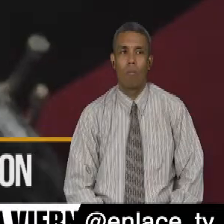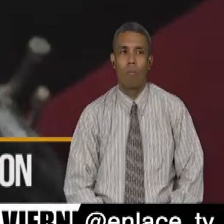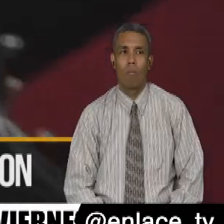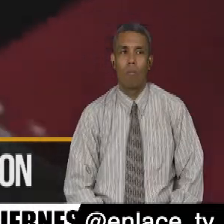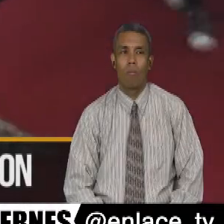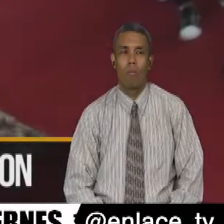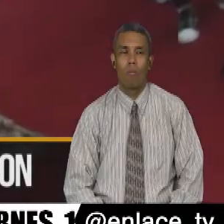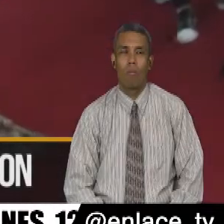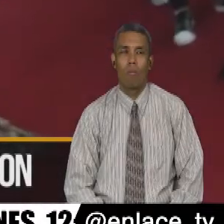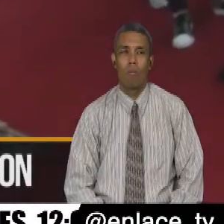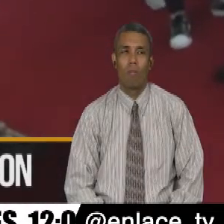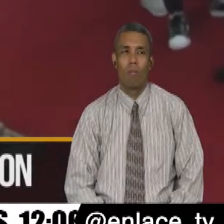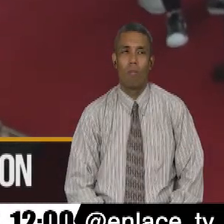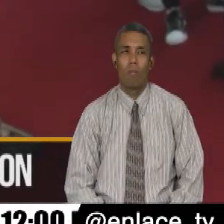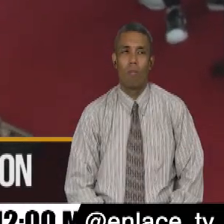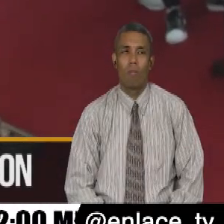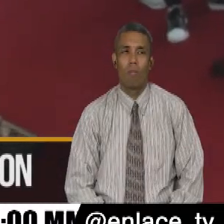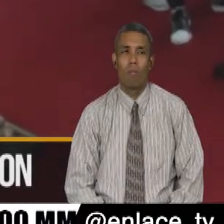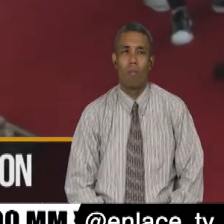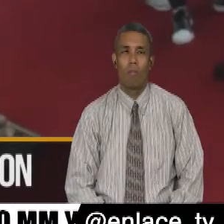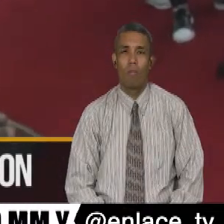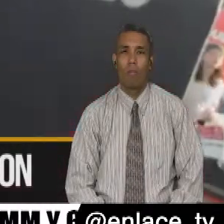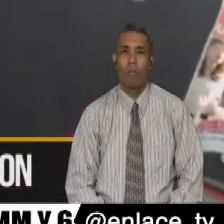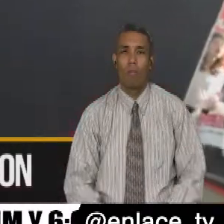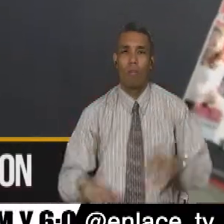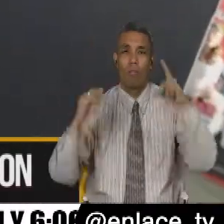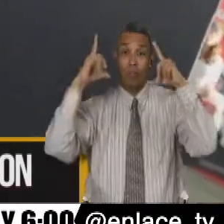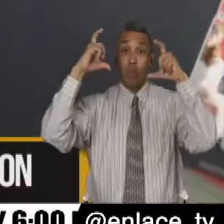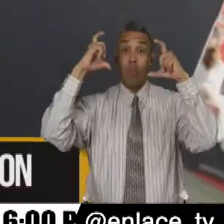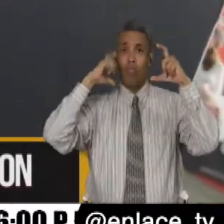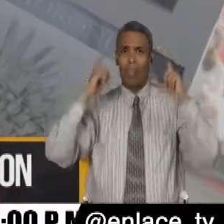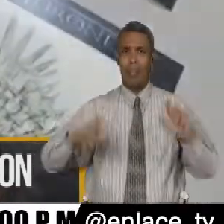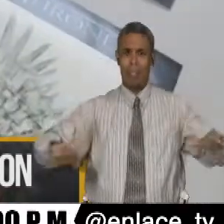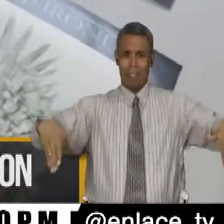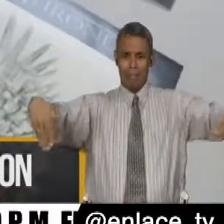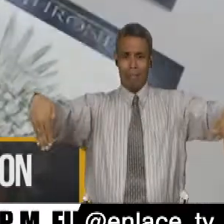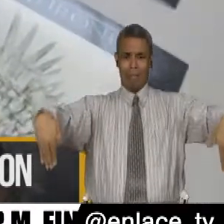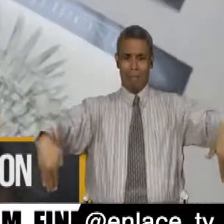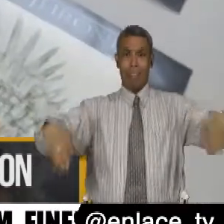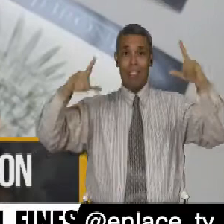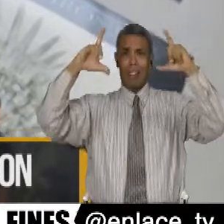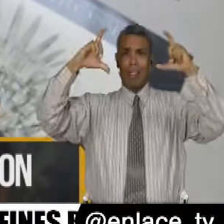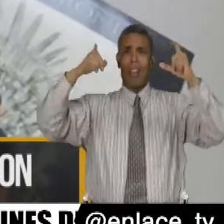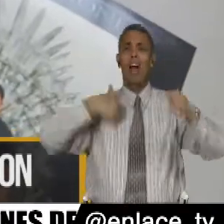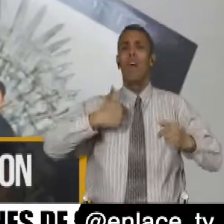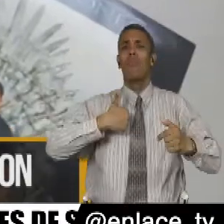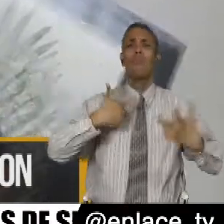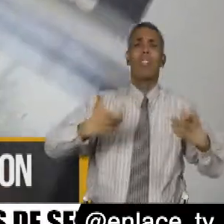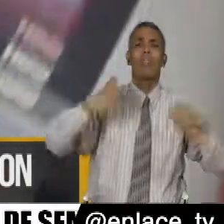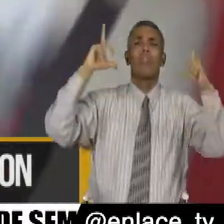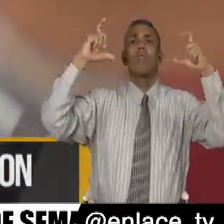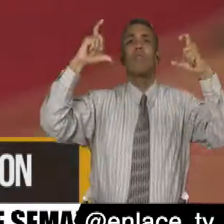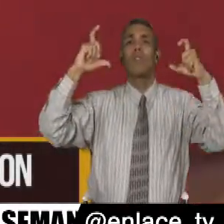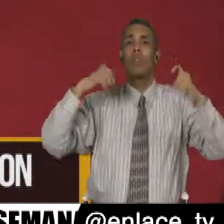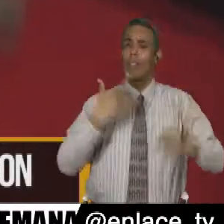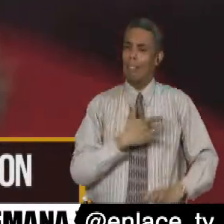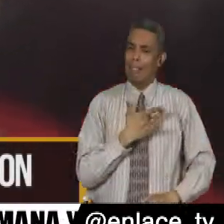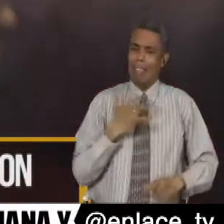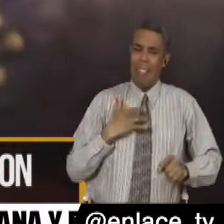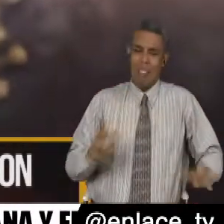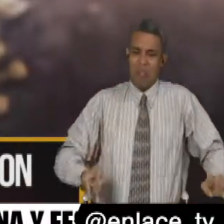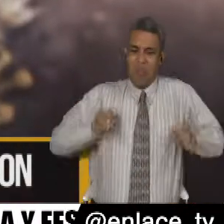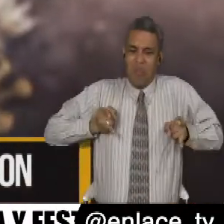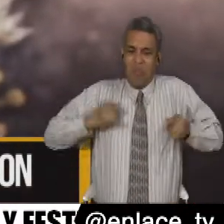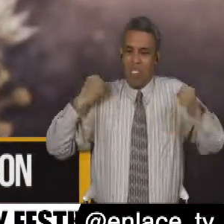por tan solo una foto en el trono de hierro largas filas se logran en la cómico en colombia por parte de quienes desean sentir el poder de los siete